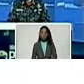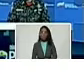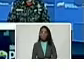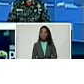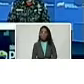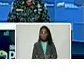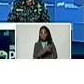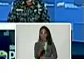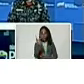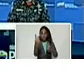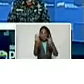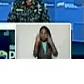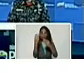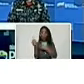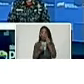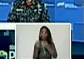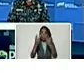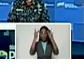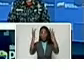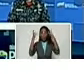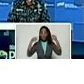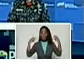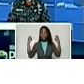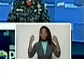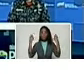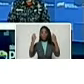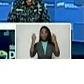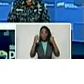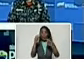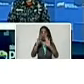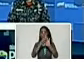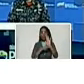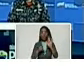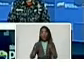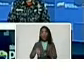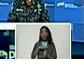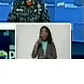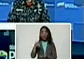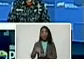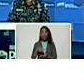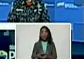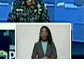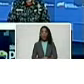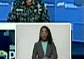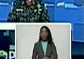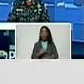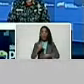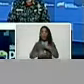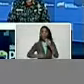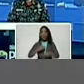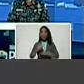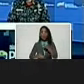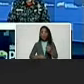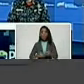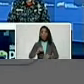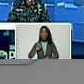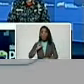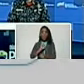Fíjense ustedes cómo la inteligencia popular a nivel nacional nos ha llevado a la